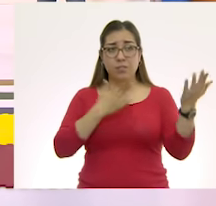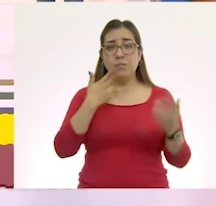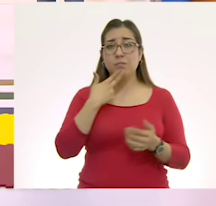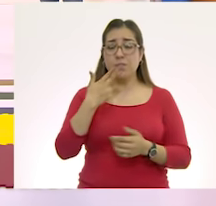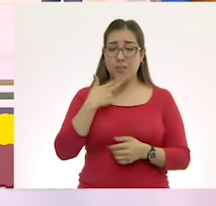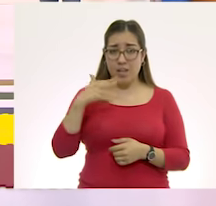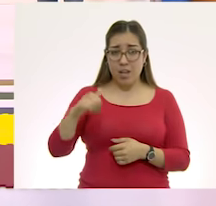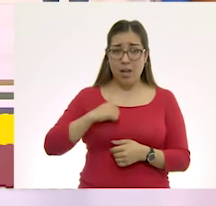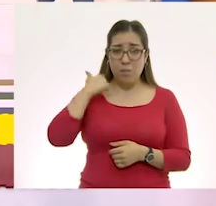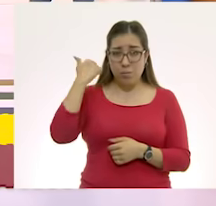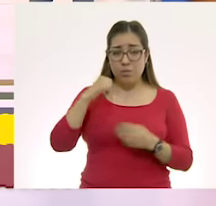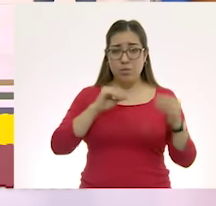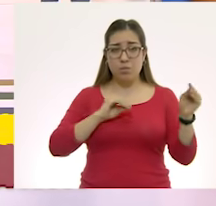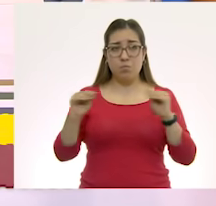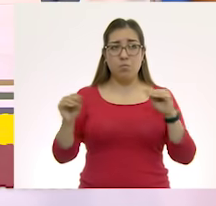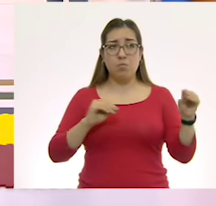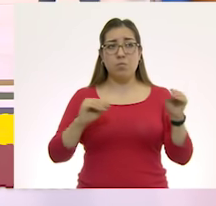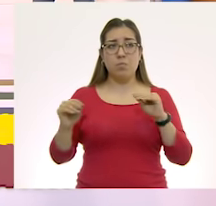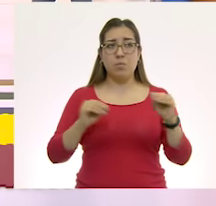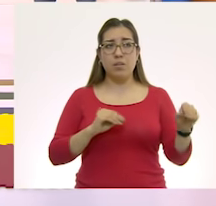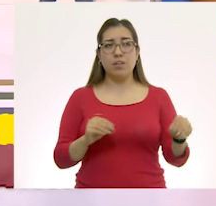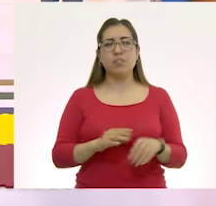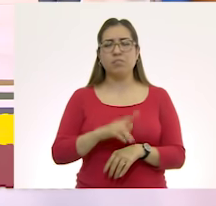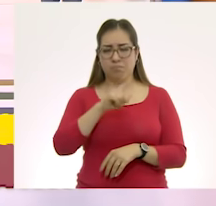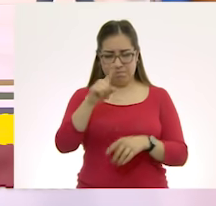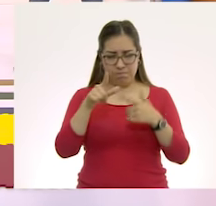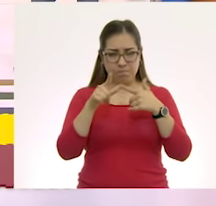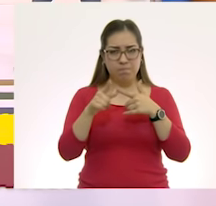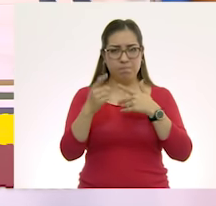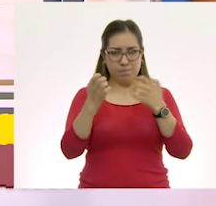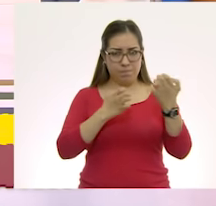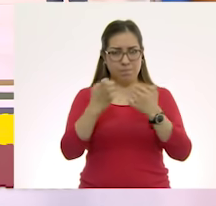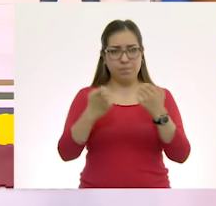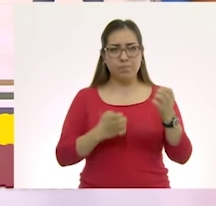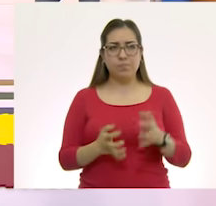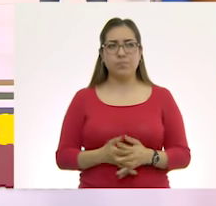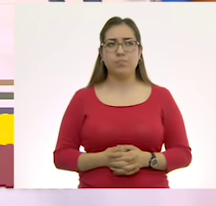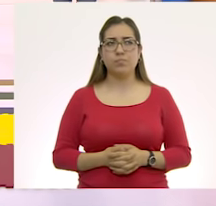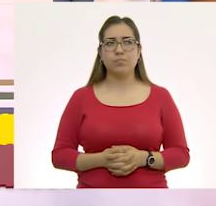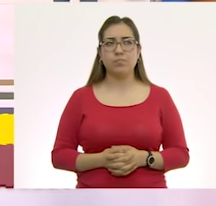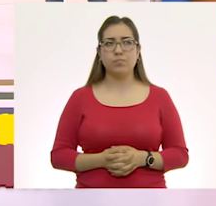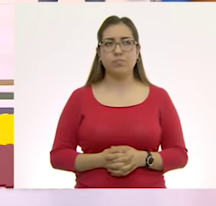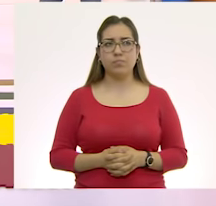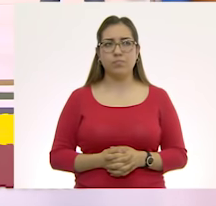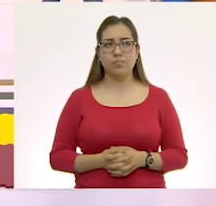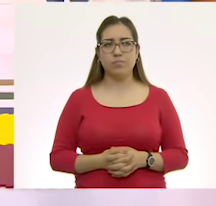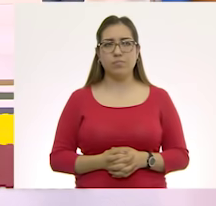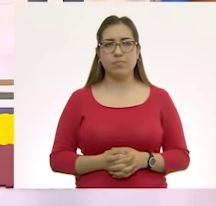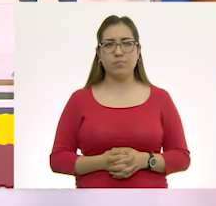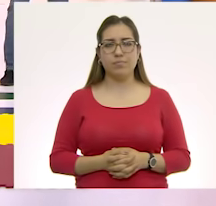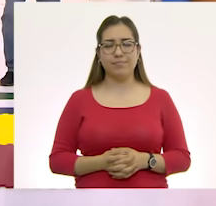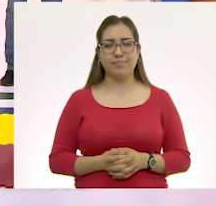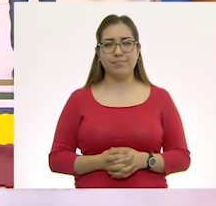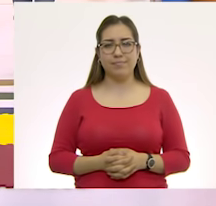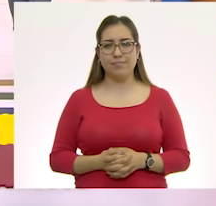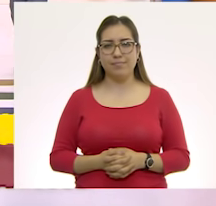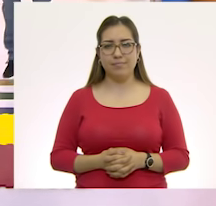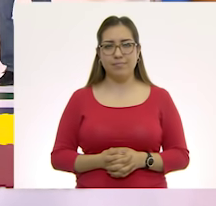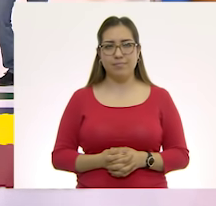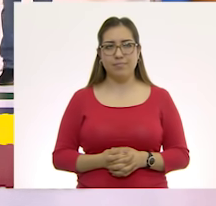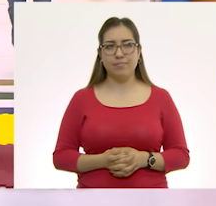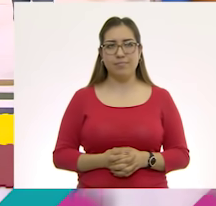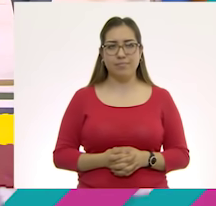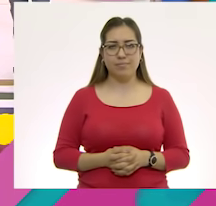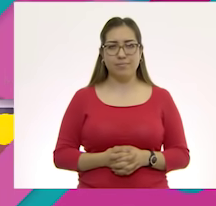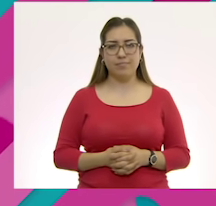cortitos, súbitos, sostenidos, así mueve el cuerpo, eso, saltando, saltando, todos, párate, ándale,